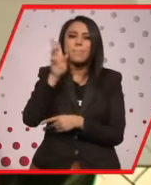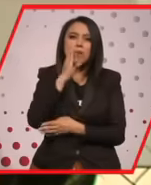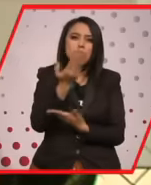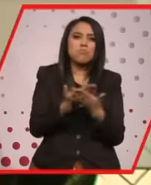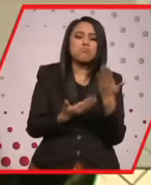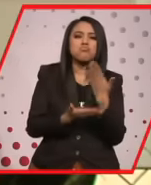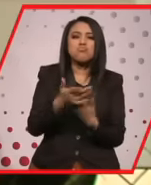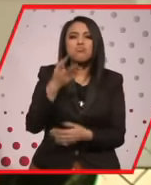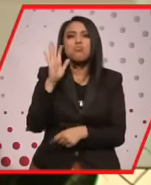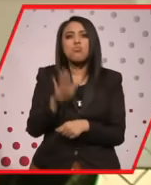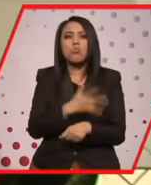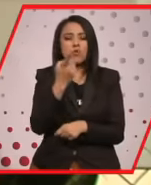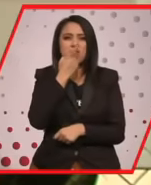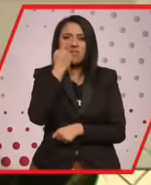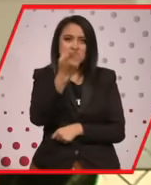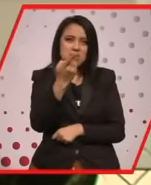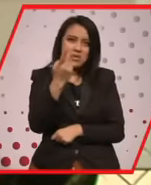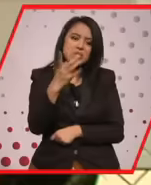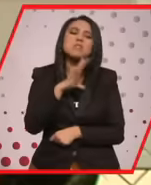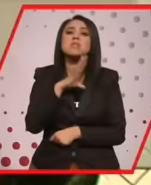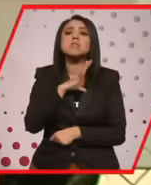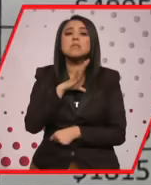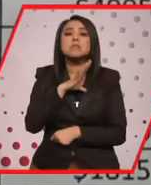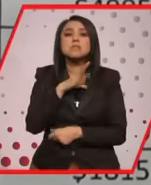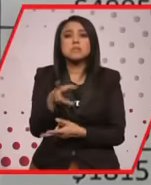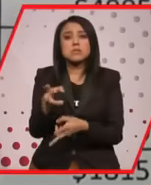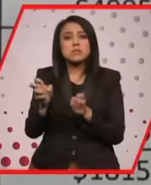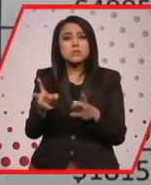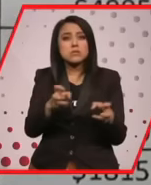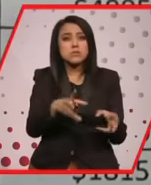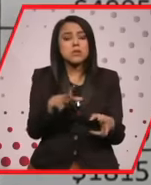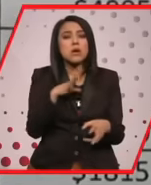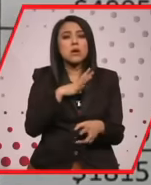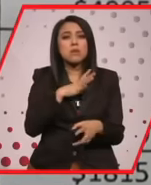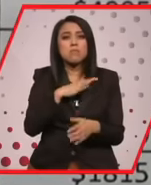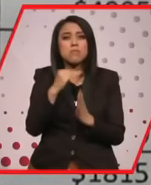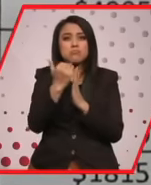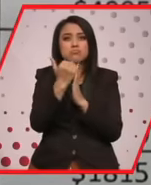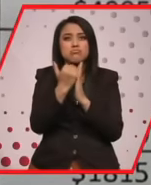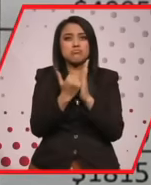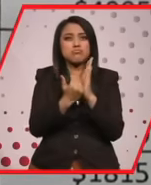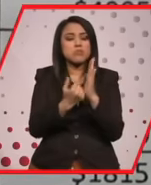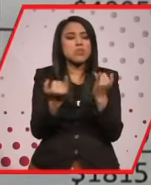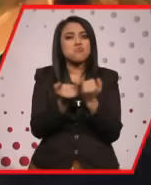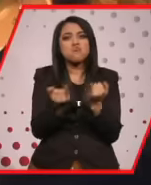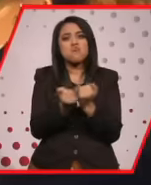pues además señalan que en su búsqueda de recursos económicos disminuyó la calidad académica que tenía